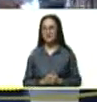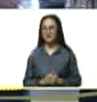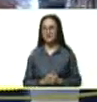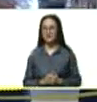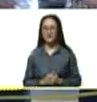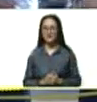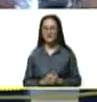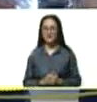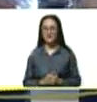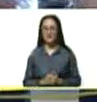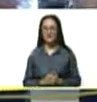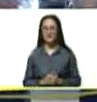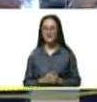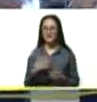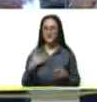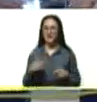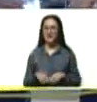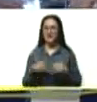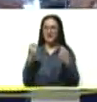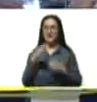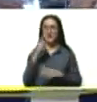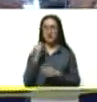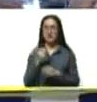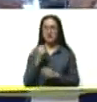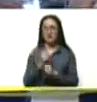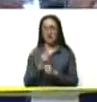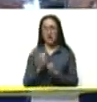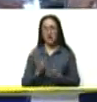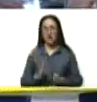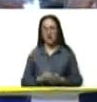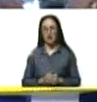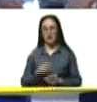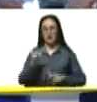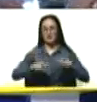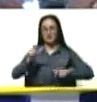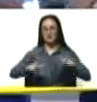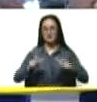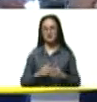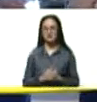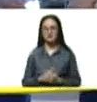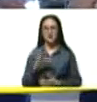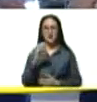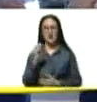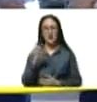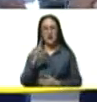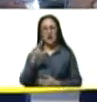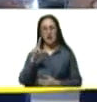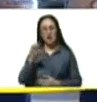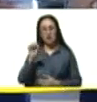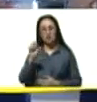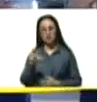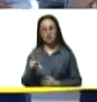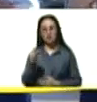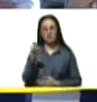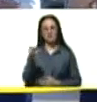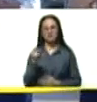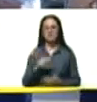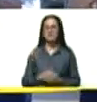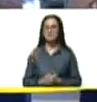Han venido a atacar a los trabajadores. Carlos, Amaro, Dubulay,